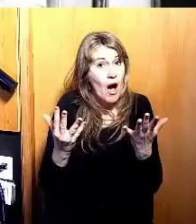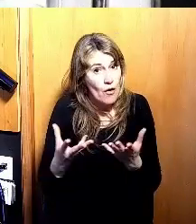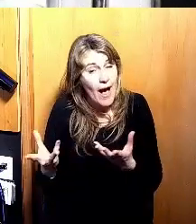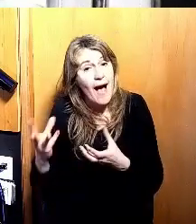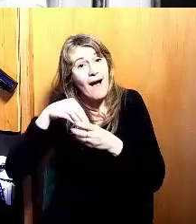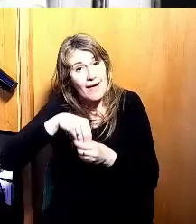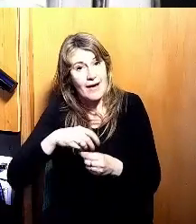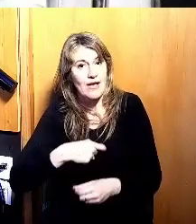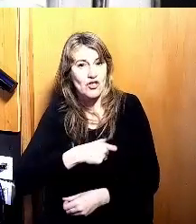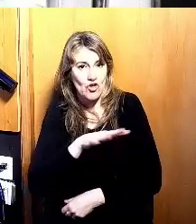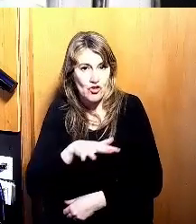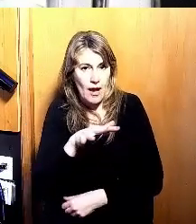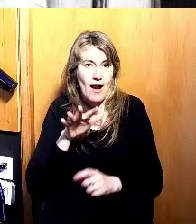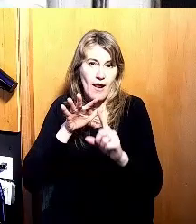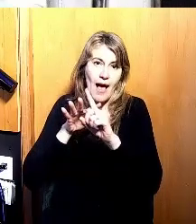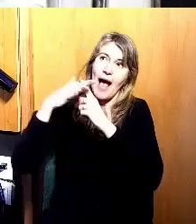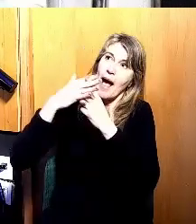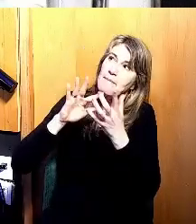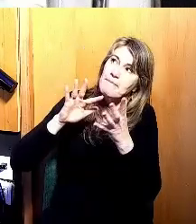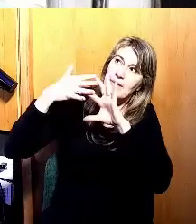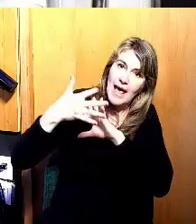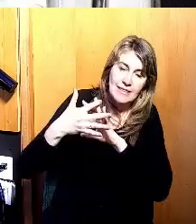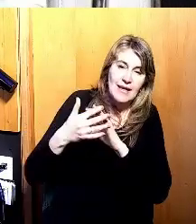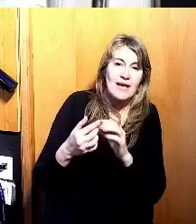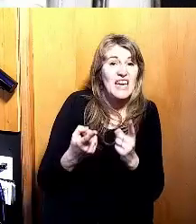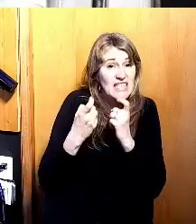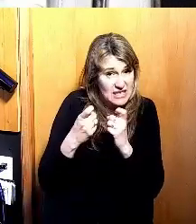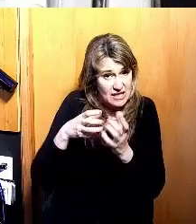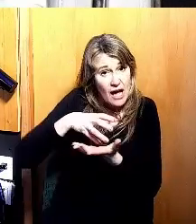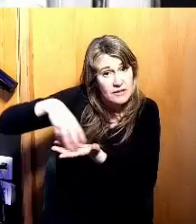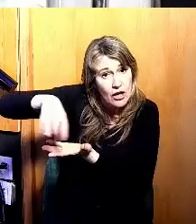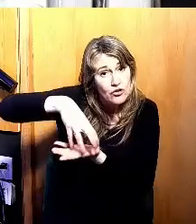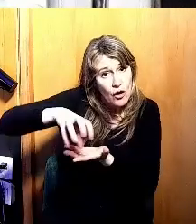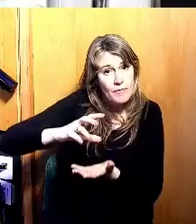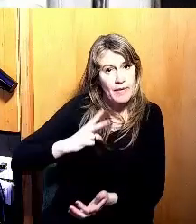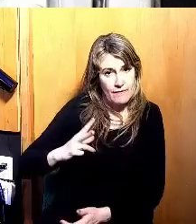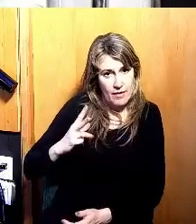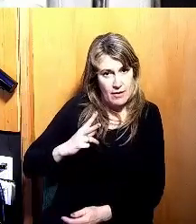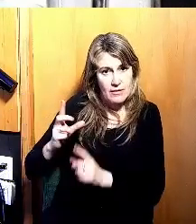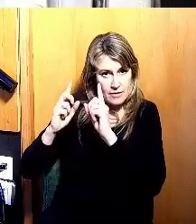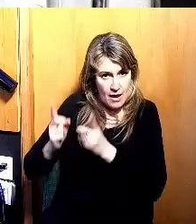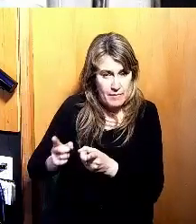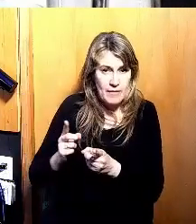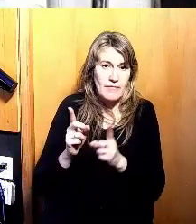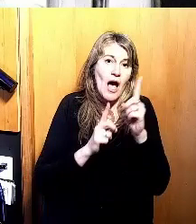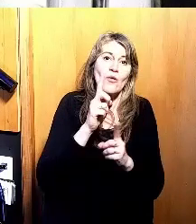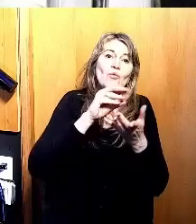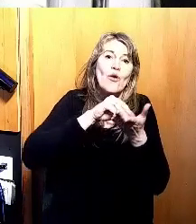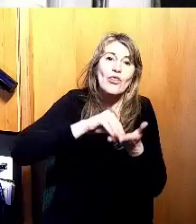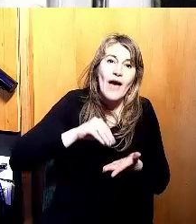necesariamente esos datos tienen que integrarse en la gestión del sector privado y hay un gran trabajo de quienes trabajan con tema datos para que esto